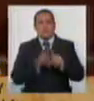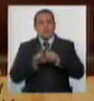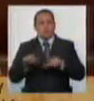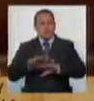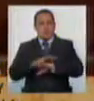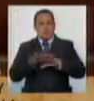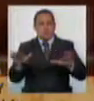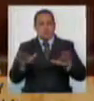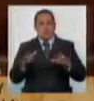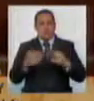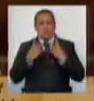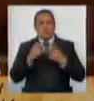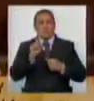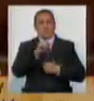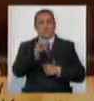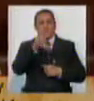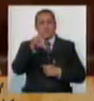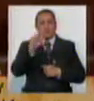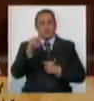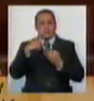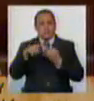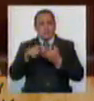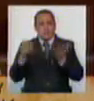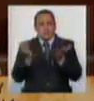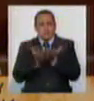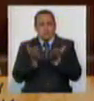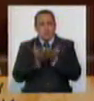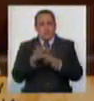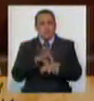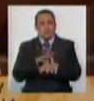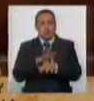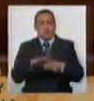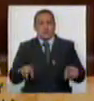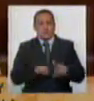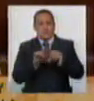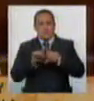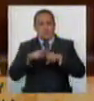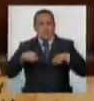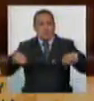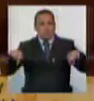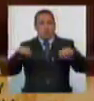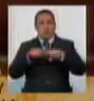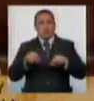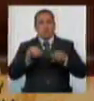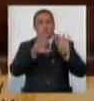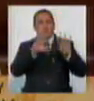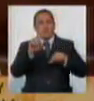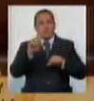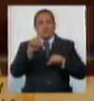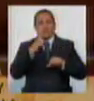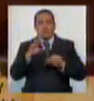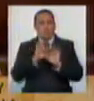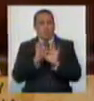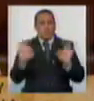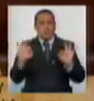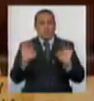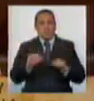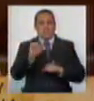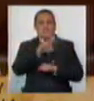culminado 130 establecimientos de salud, de los cuales 91 son nuevos y